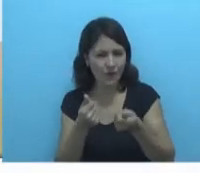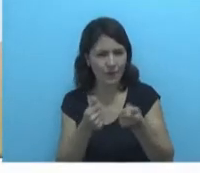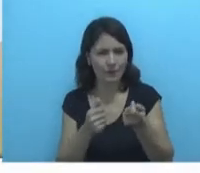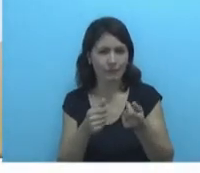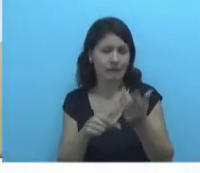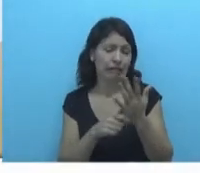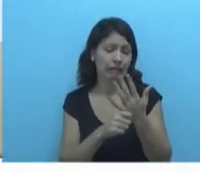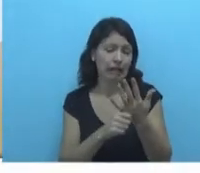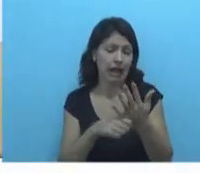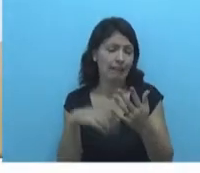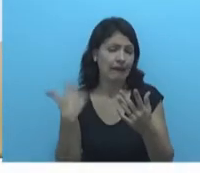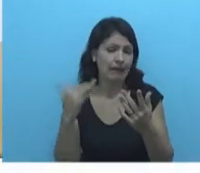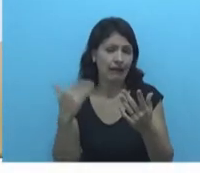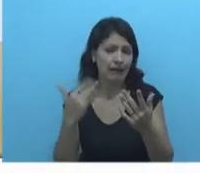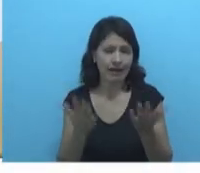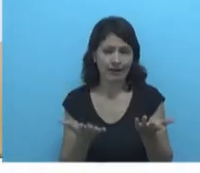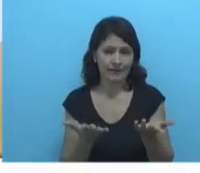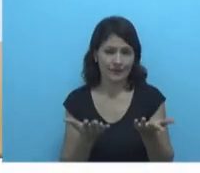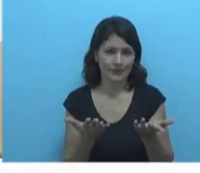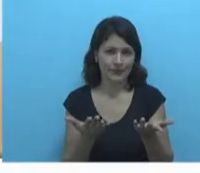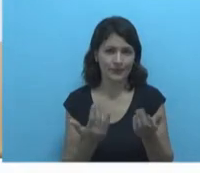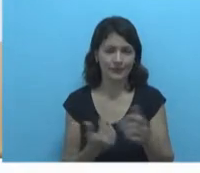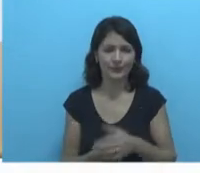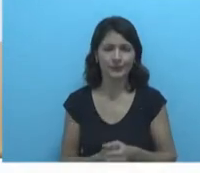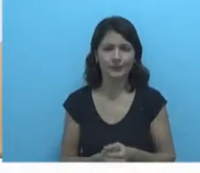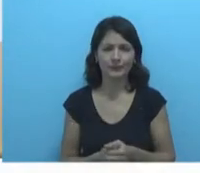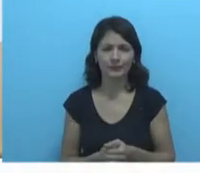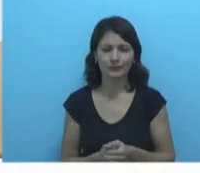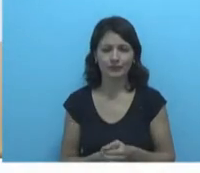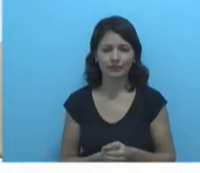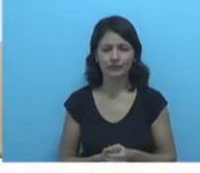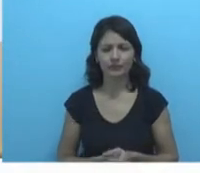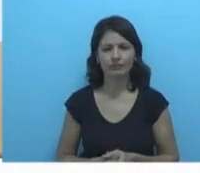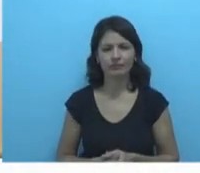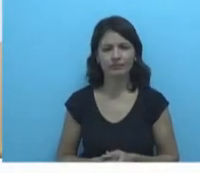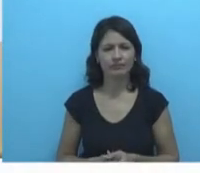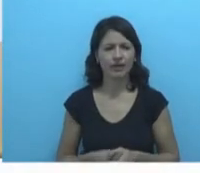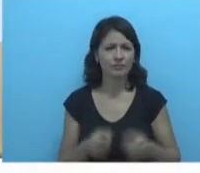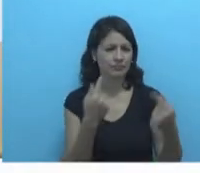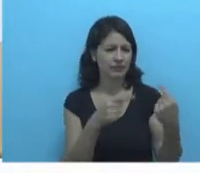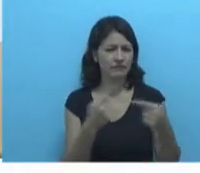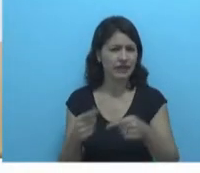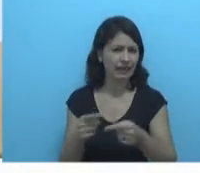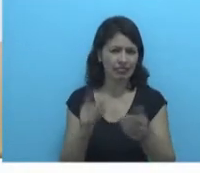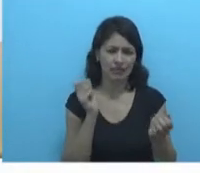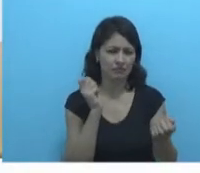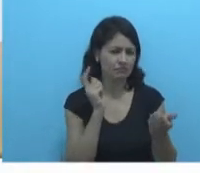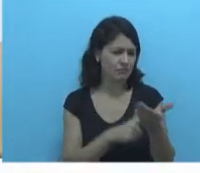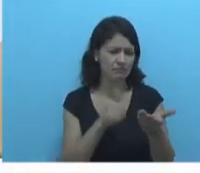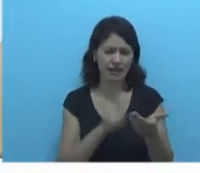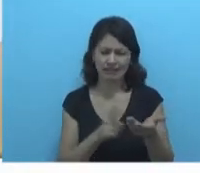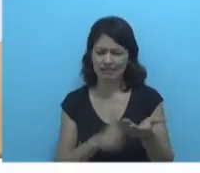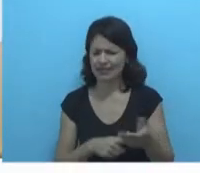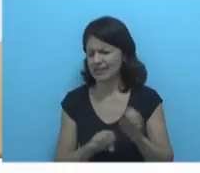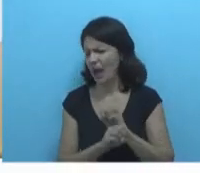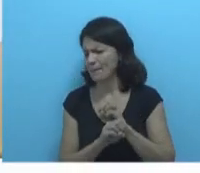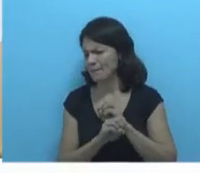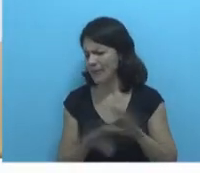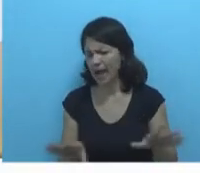que decir que estas medidas fueron nefastas, desastrosas